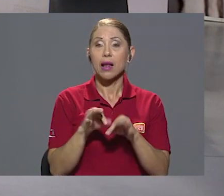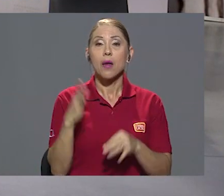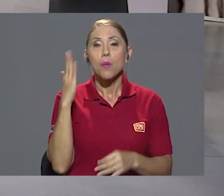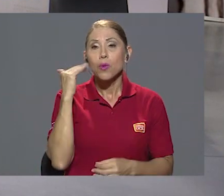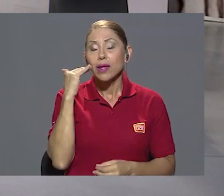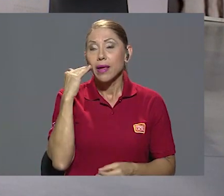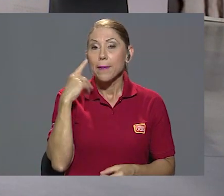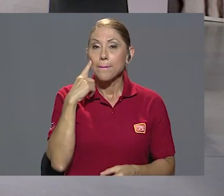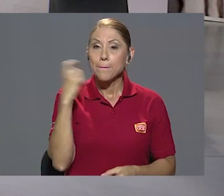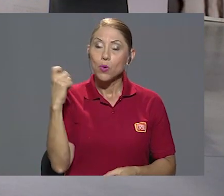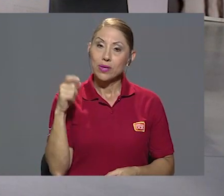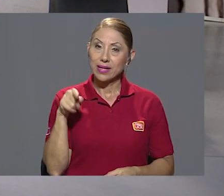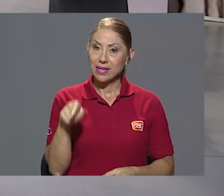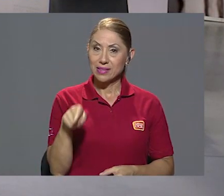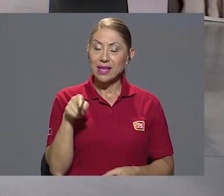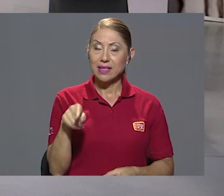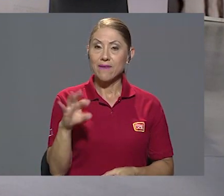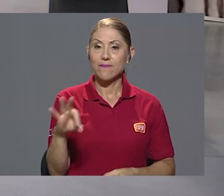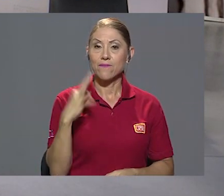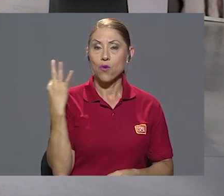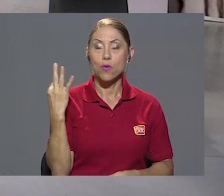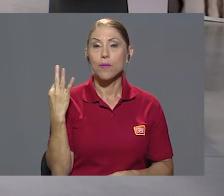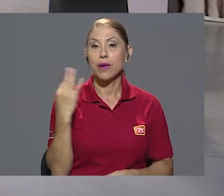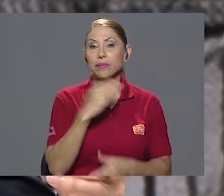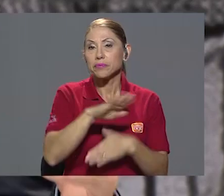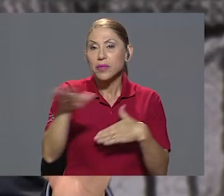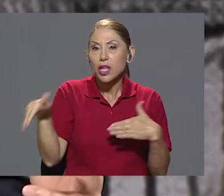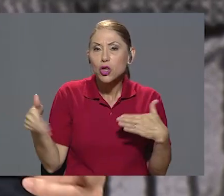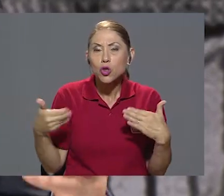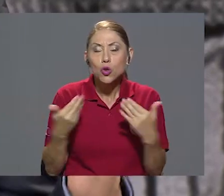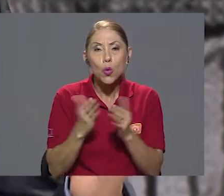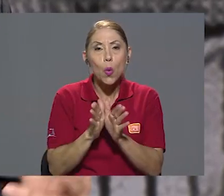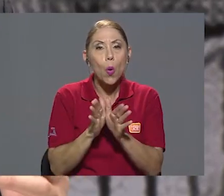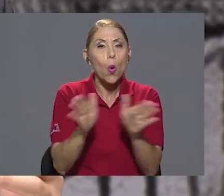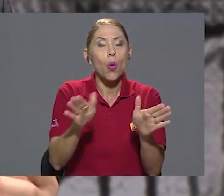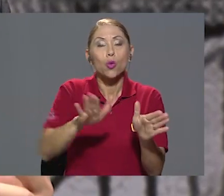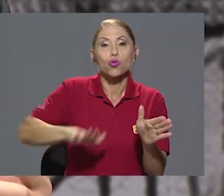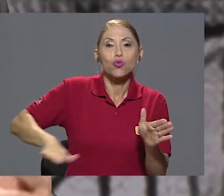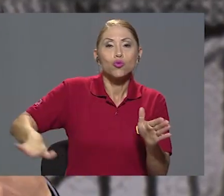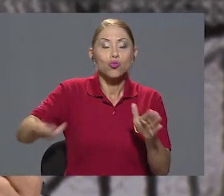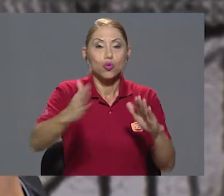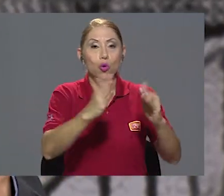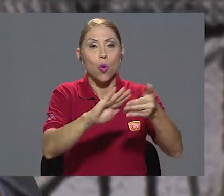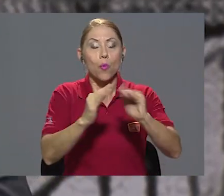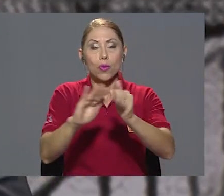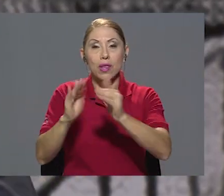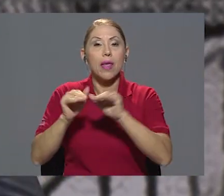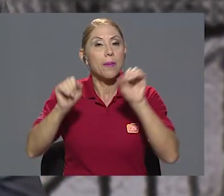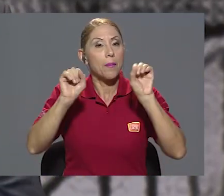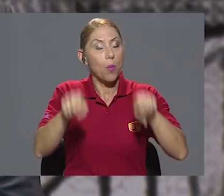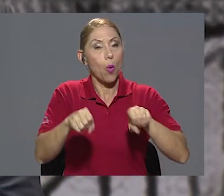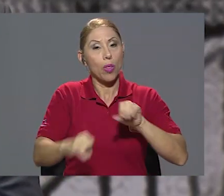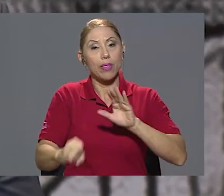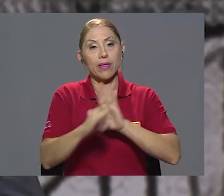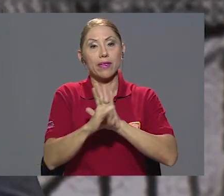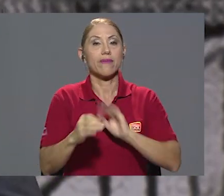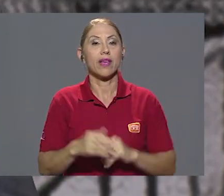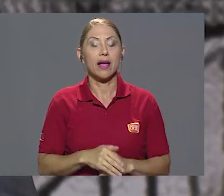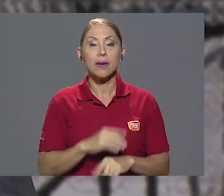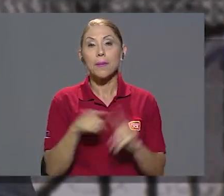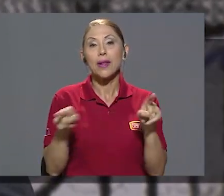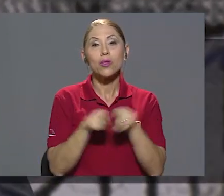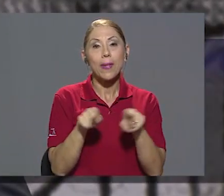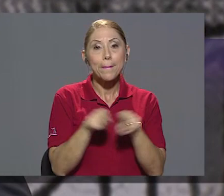señala, es la manera en que todos, todas como comunidad nos podemos identificar,